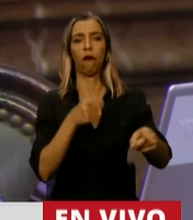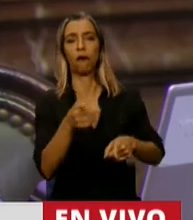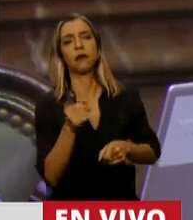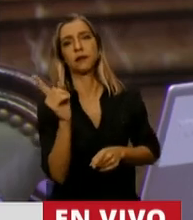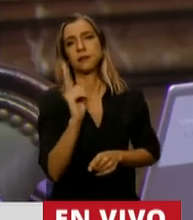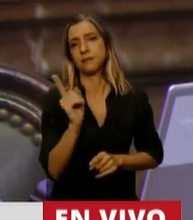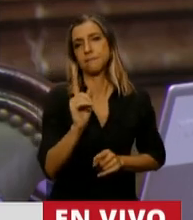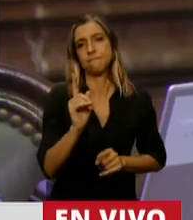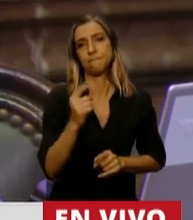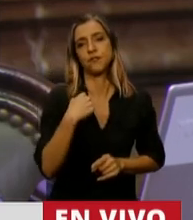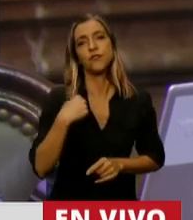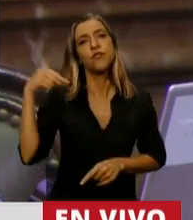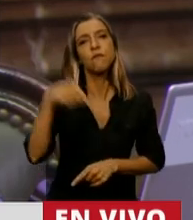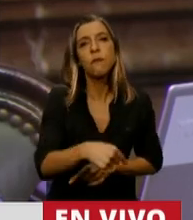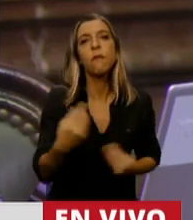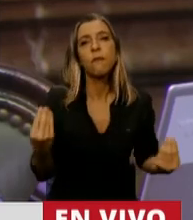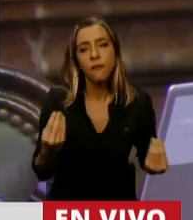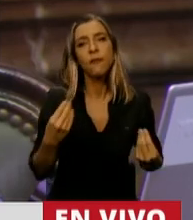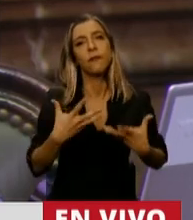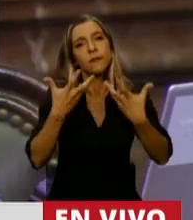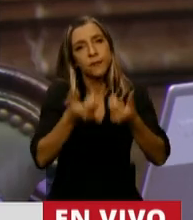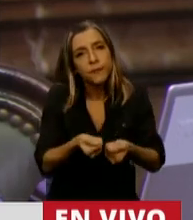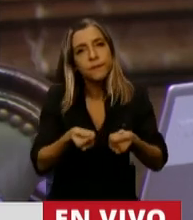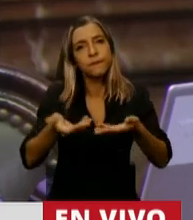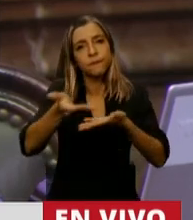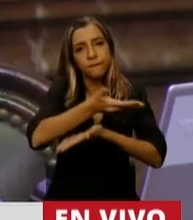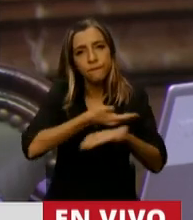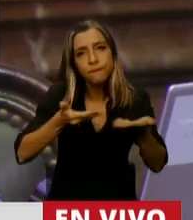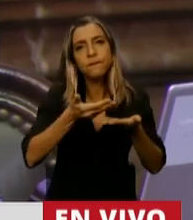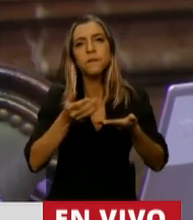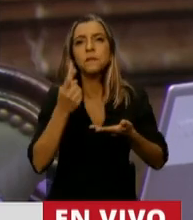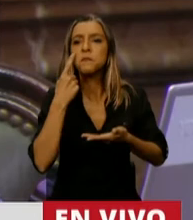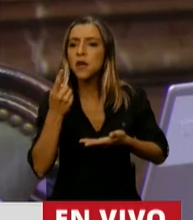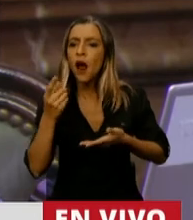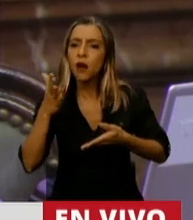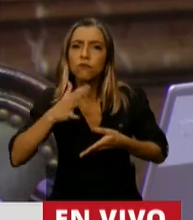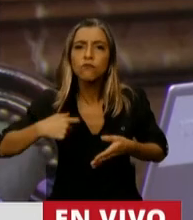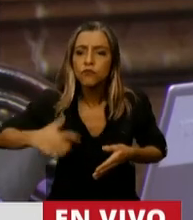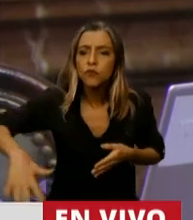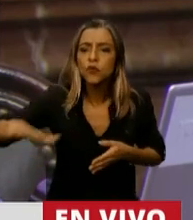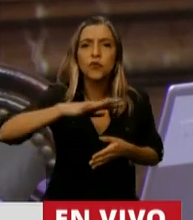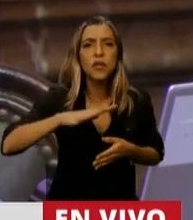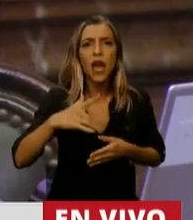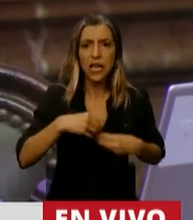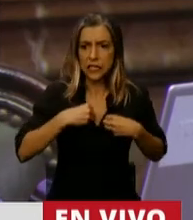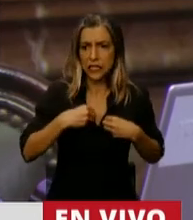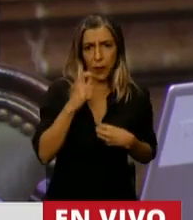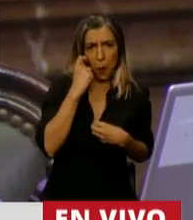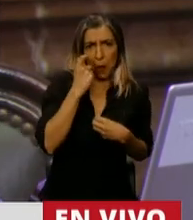para reforzar, para empezar a mirar a mi pueblo y no sentir vergüenza, porque la verdad somos unos